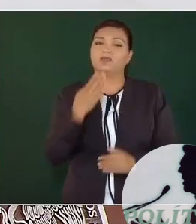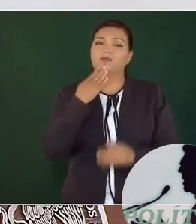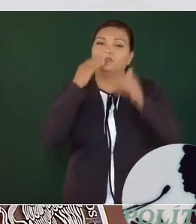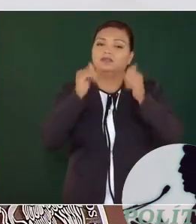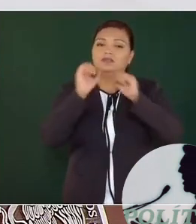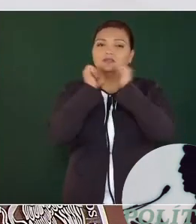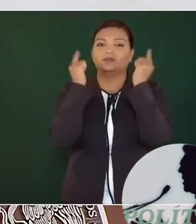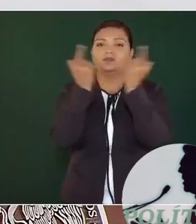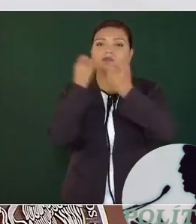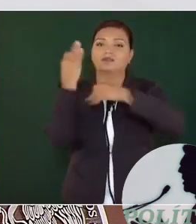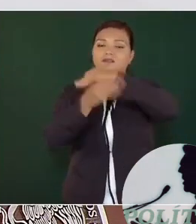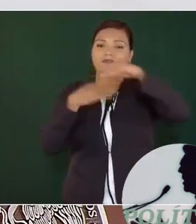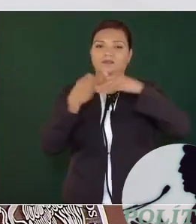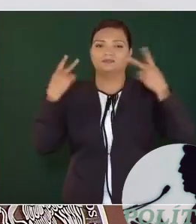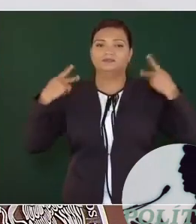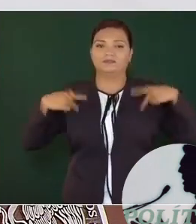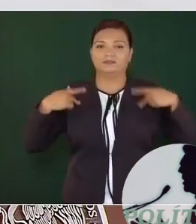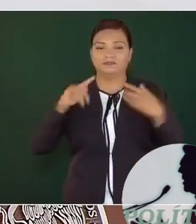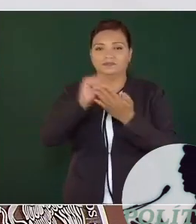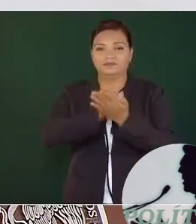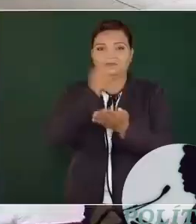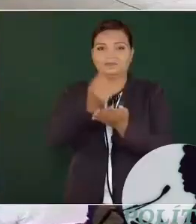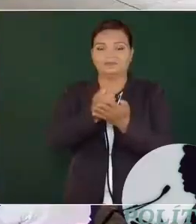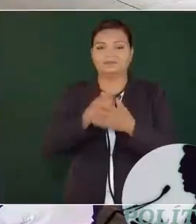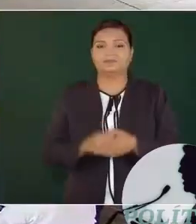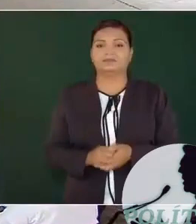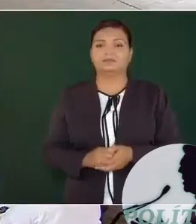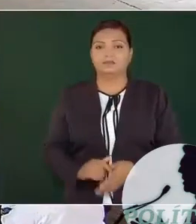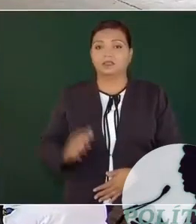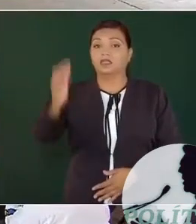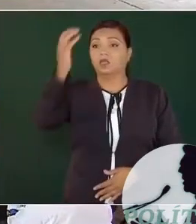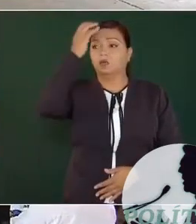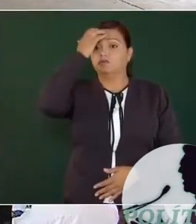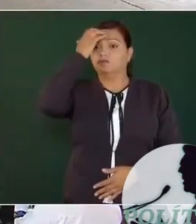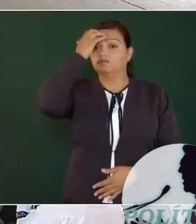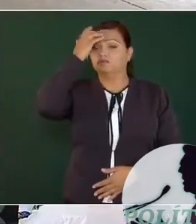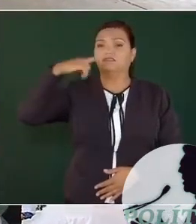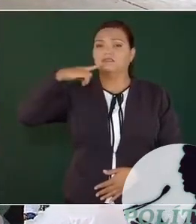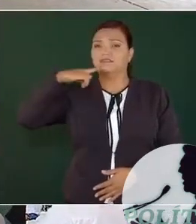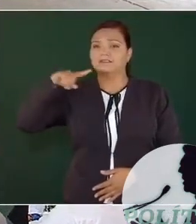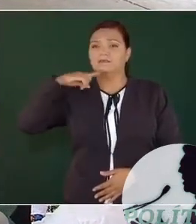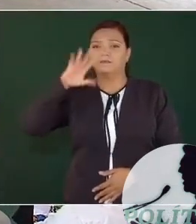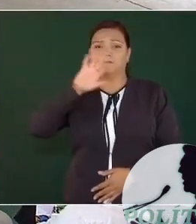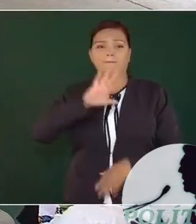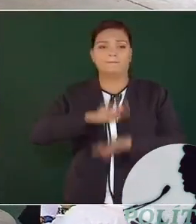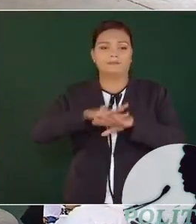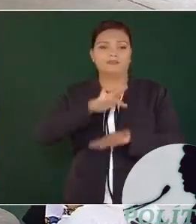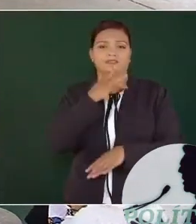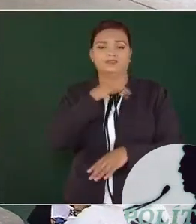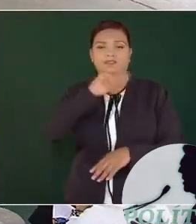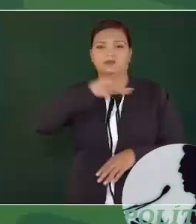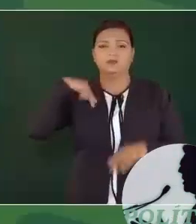bienestar social de las y los tamaulipecos. En conocimiento de las demandas más sentidas de nuestra